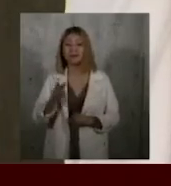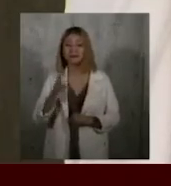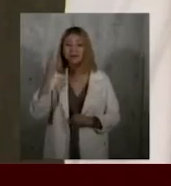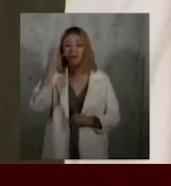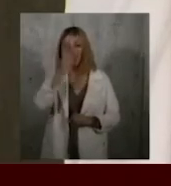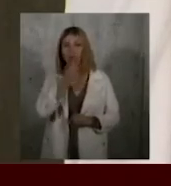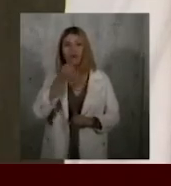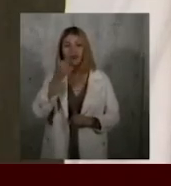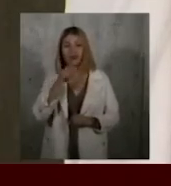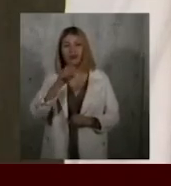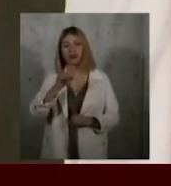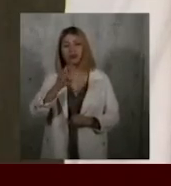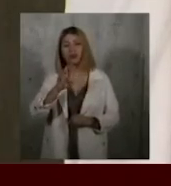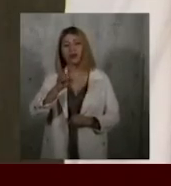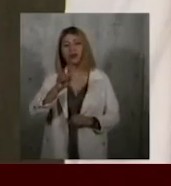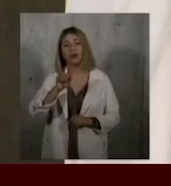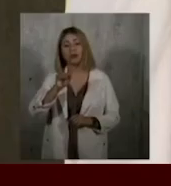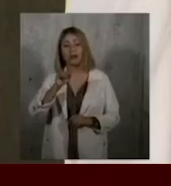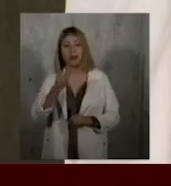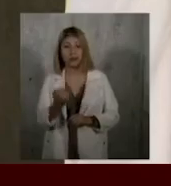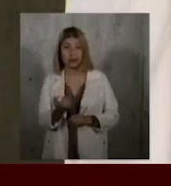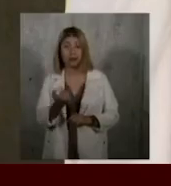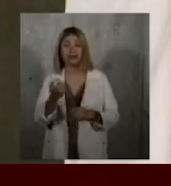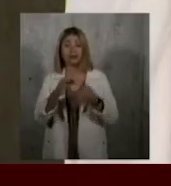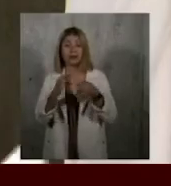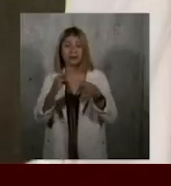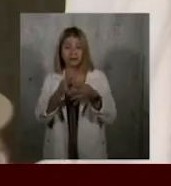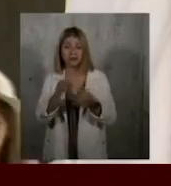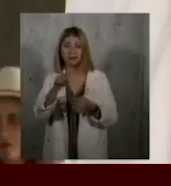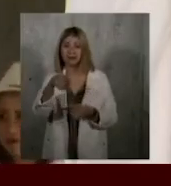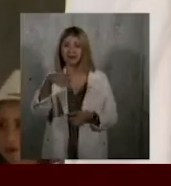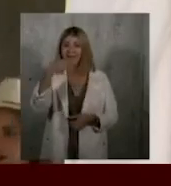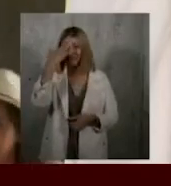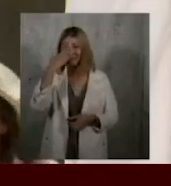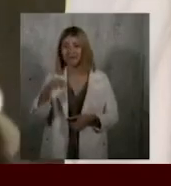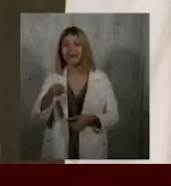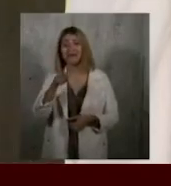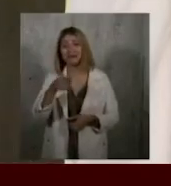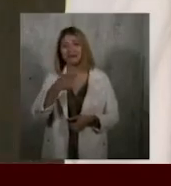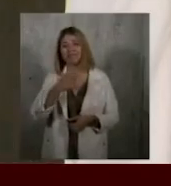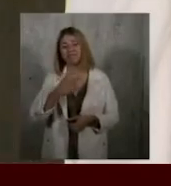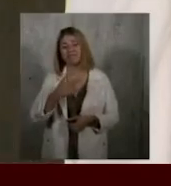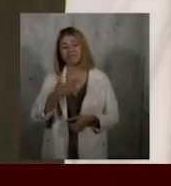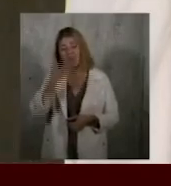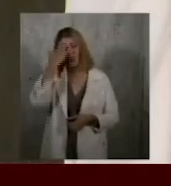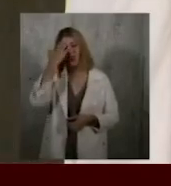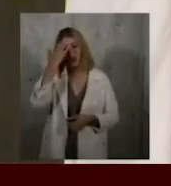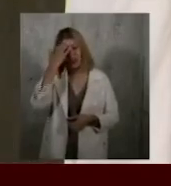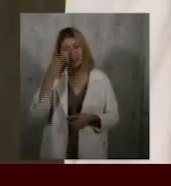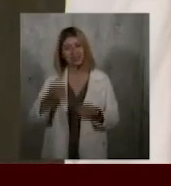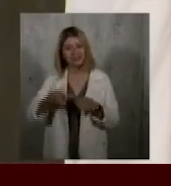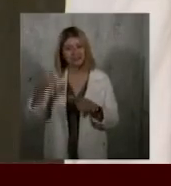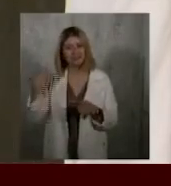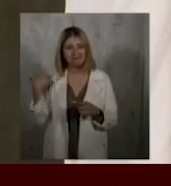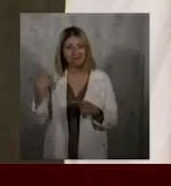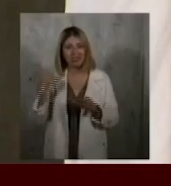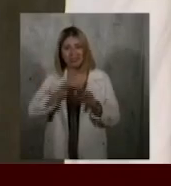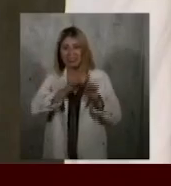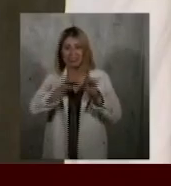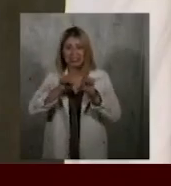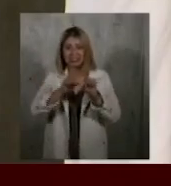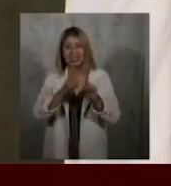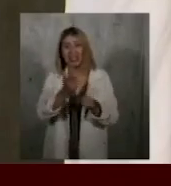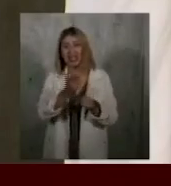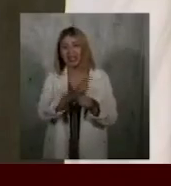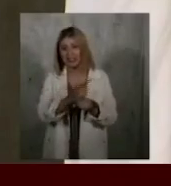Sí, alcanzable. Sí, sí. Yo creo que eso es la mayor satisfacción. Los retos pues son el no poder aceptar a